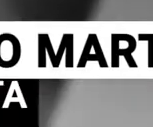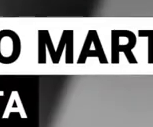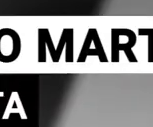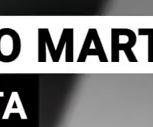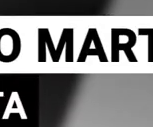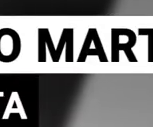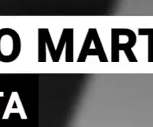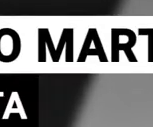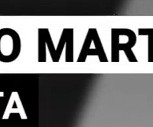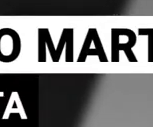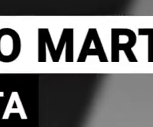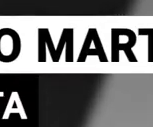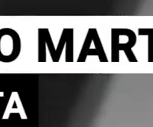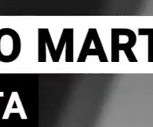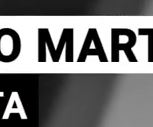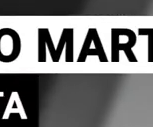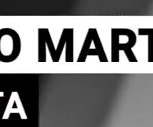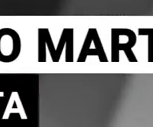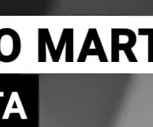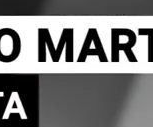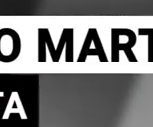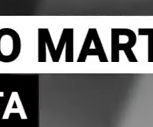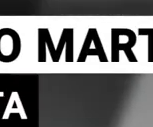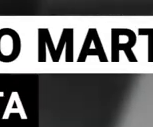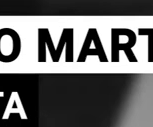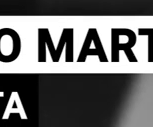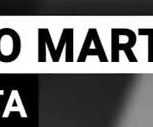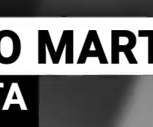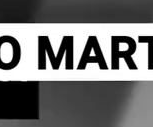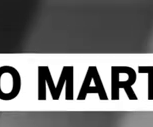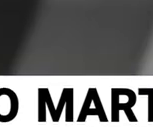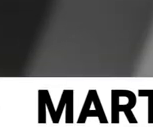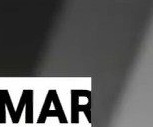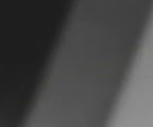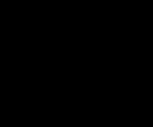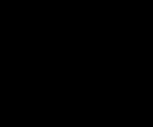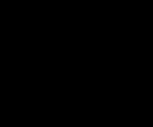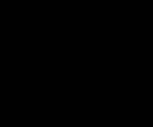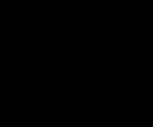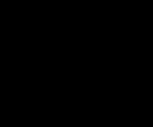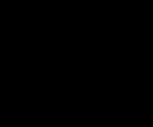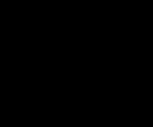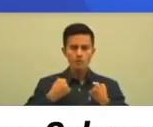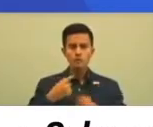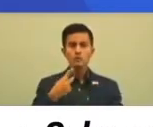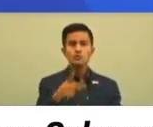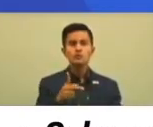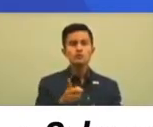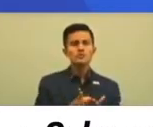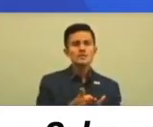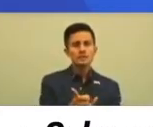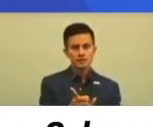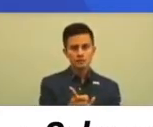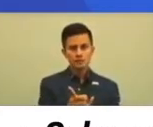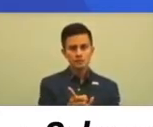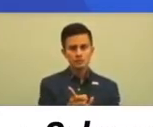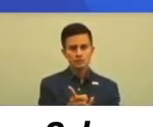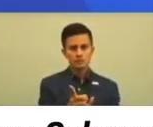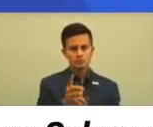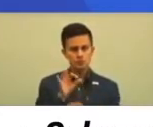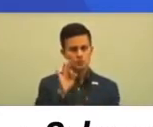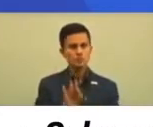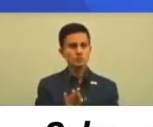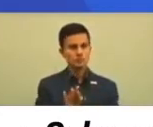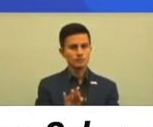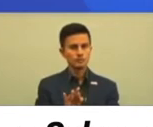Bienvenidos a las breves de la zona. Yo soy Luis Alberto Martínez y les presento el resumen semanal. El gobierno del estado quitará el